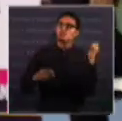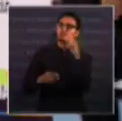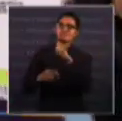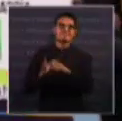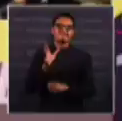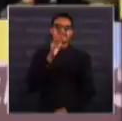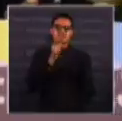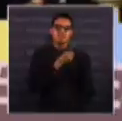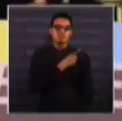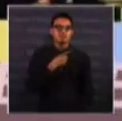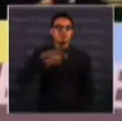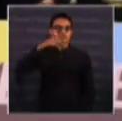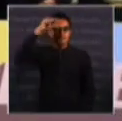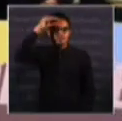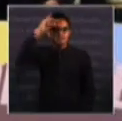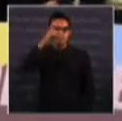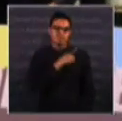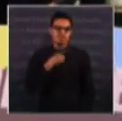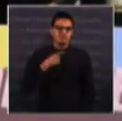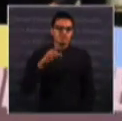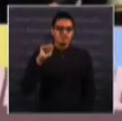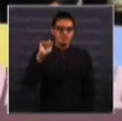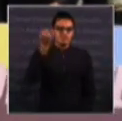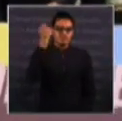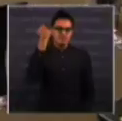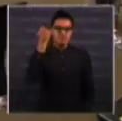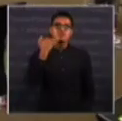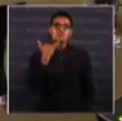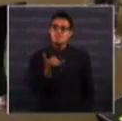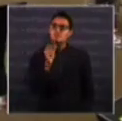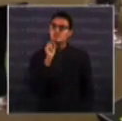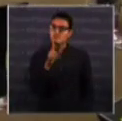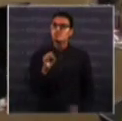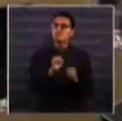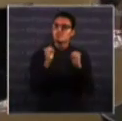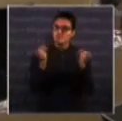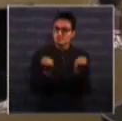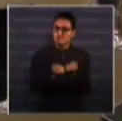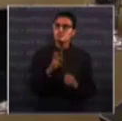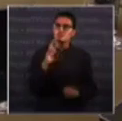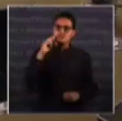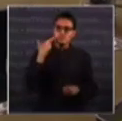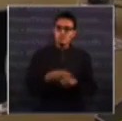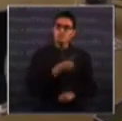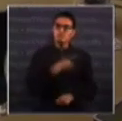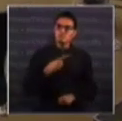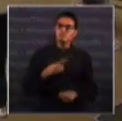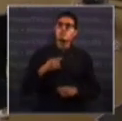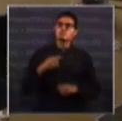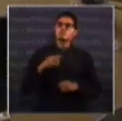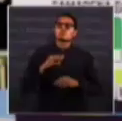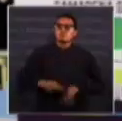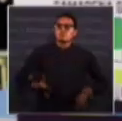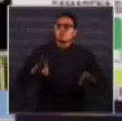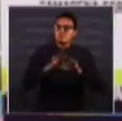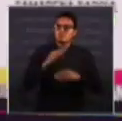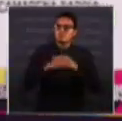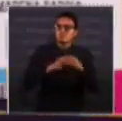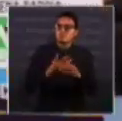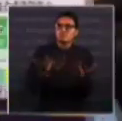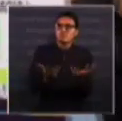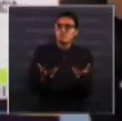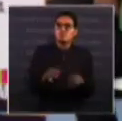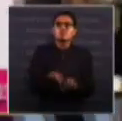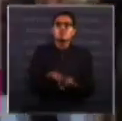usar tecnología y por supuesto también la sociedad civil responsable tiene que jugar un rol mucho, muy importante. Tenemos